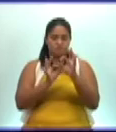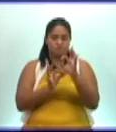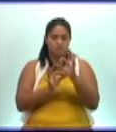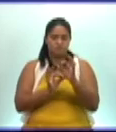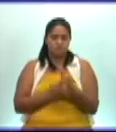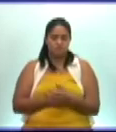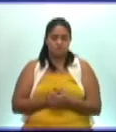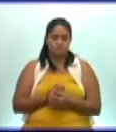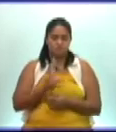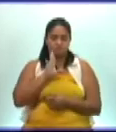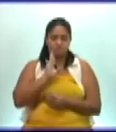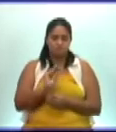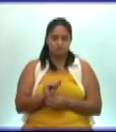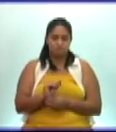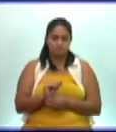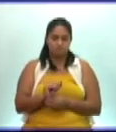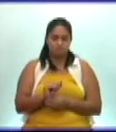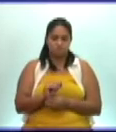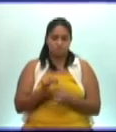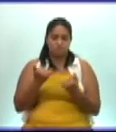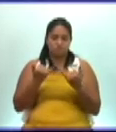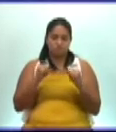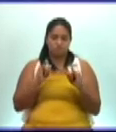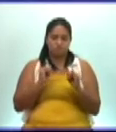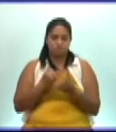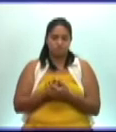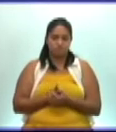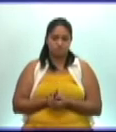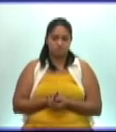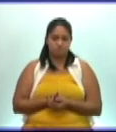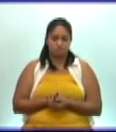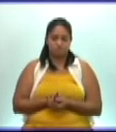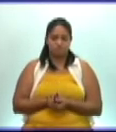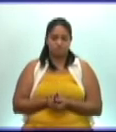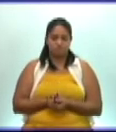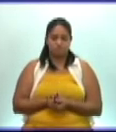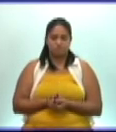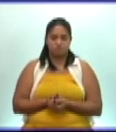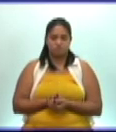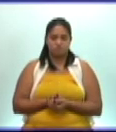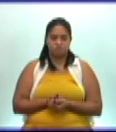como estudio independiente la siguiente actividad.